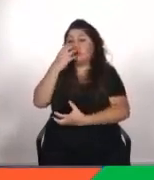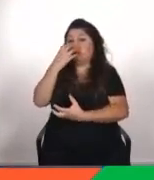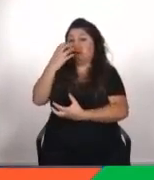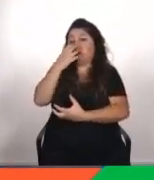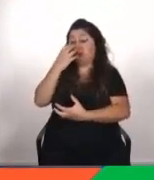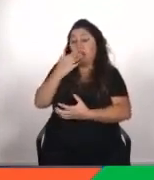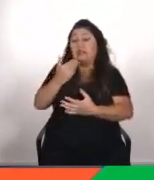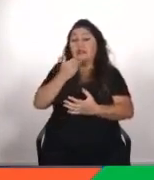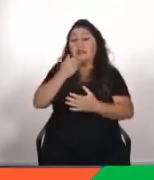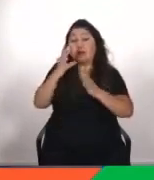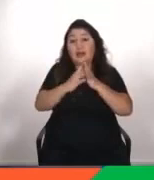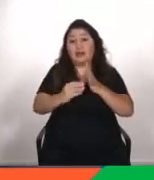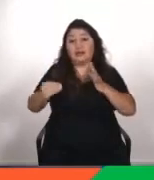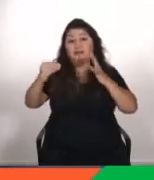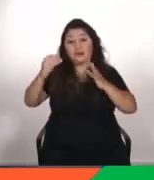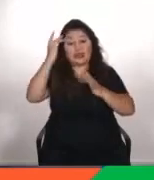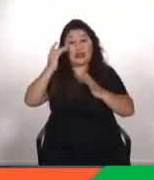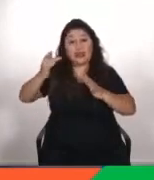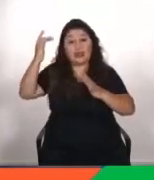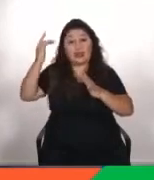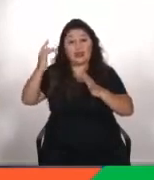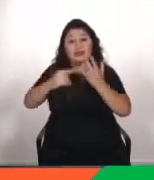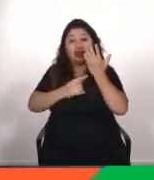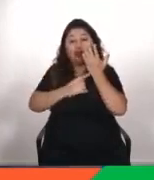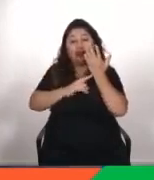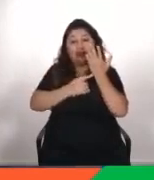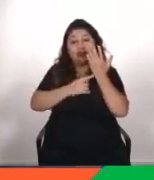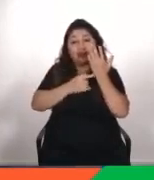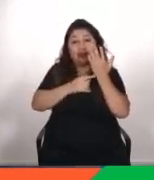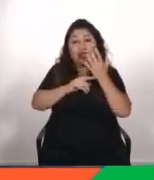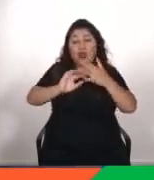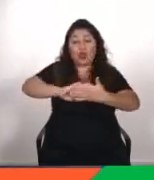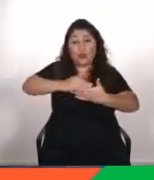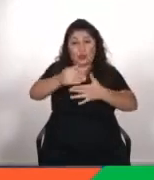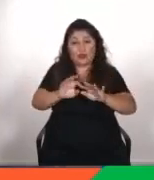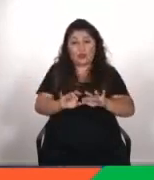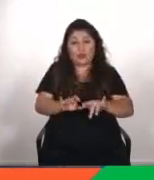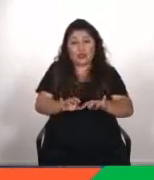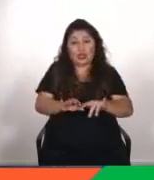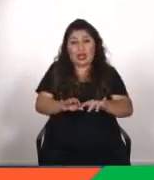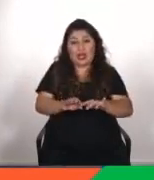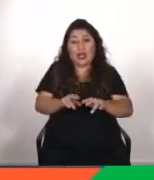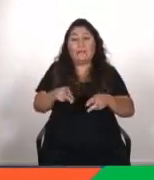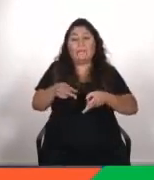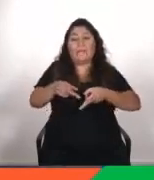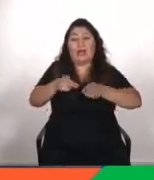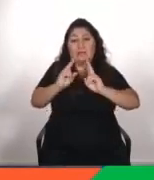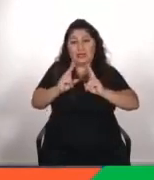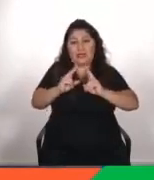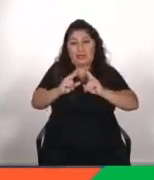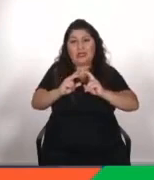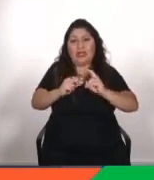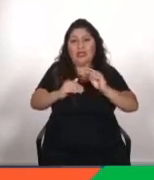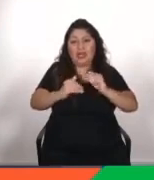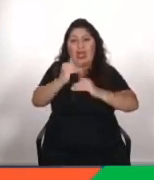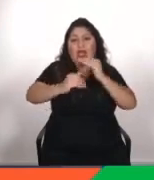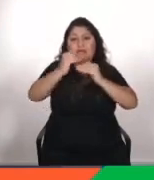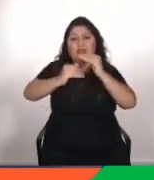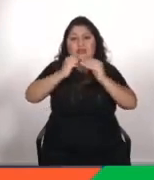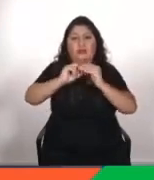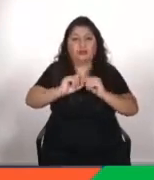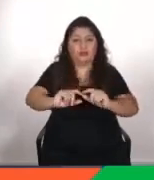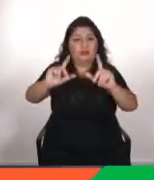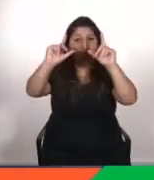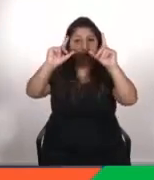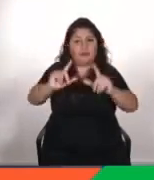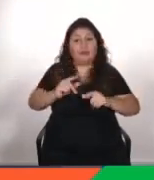los modelos de inteligencia artificial u otros modelos computacionales que nos permitan irnos adelantando. Y luego, algo muy importante que también has mencionado,